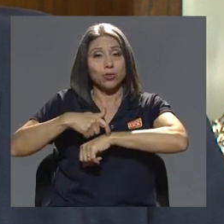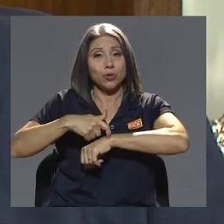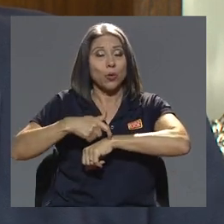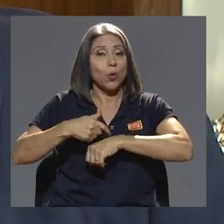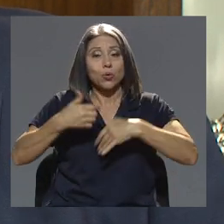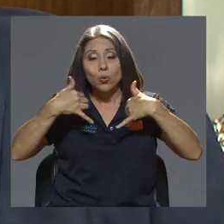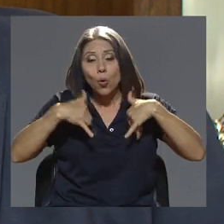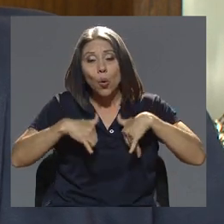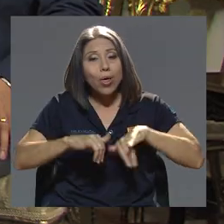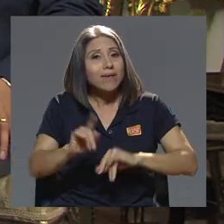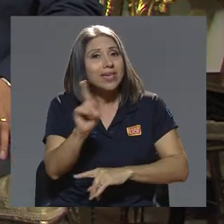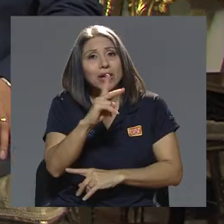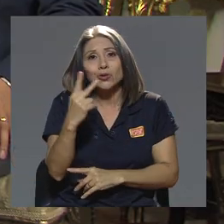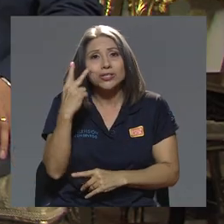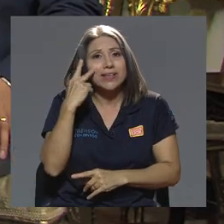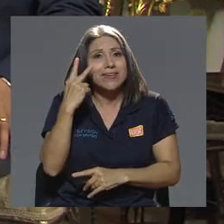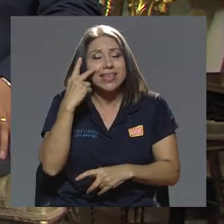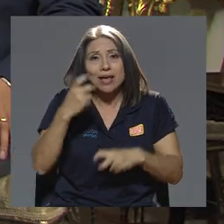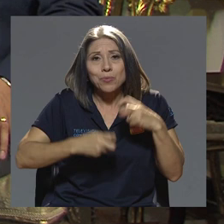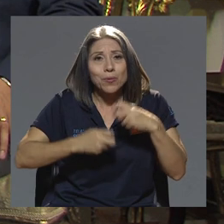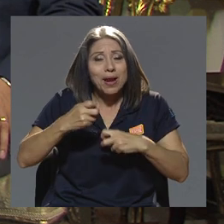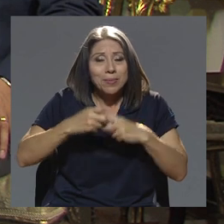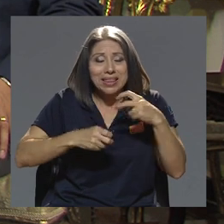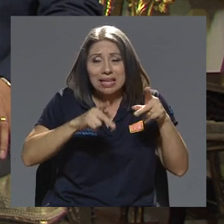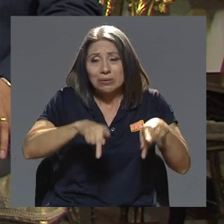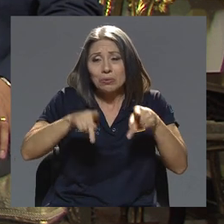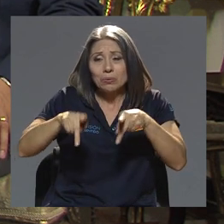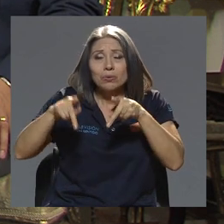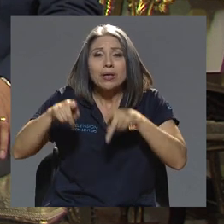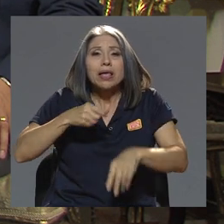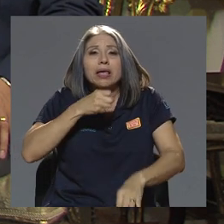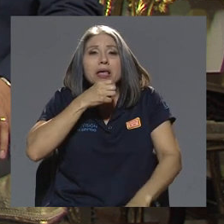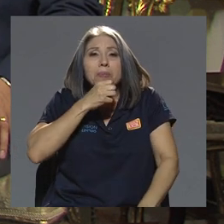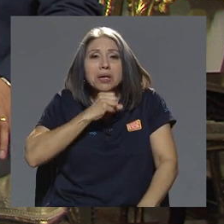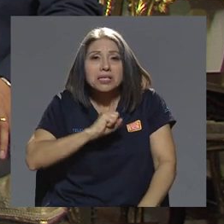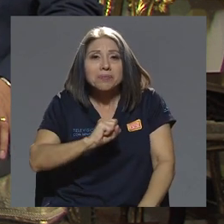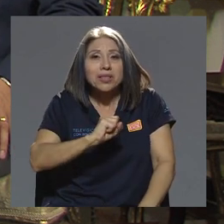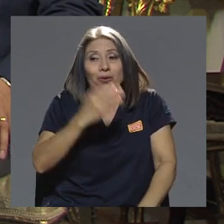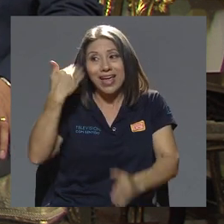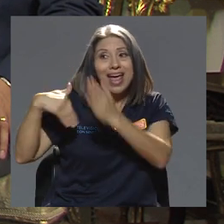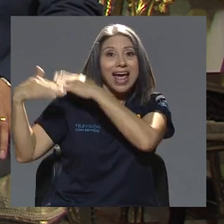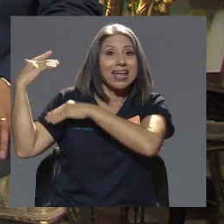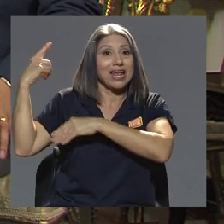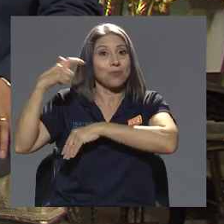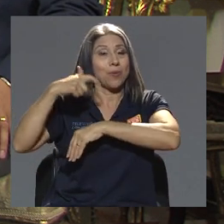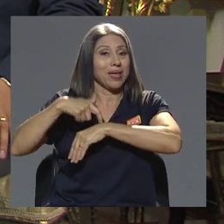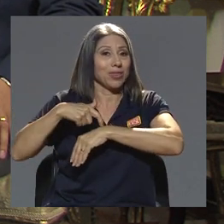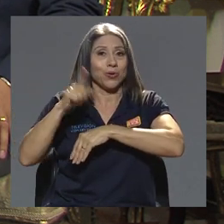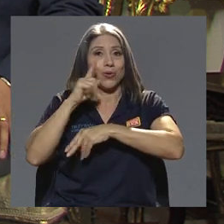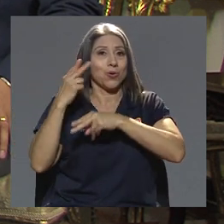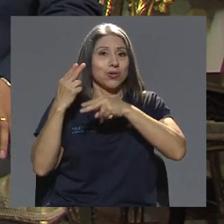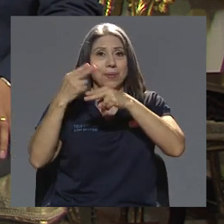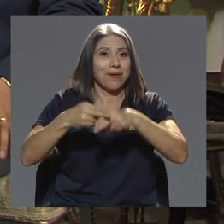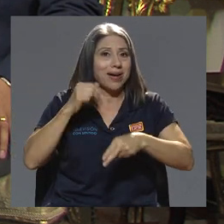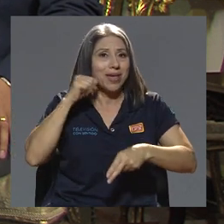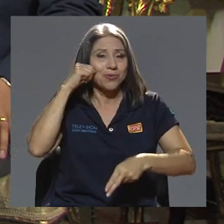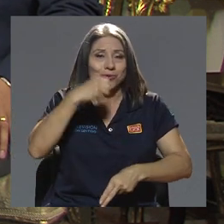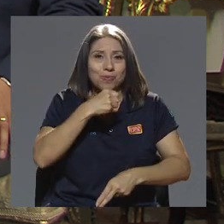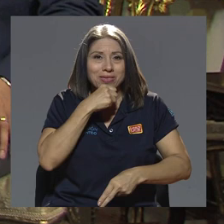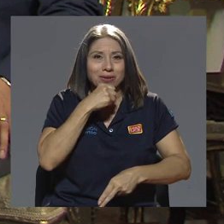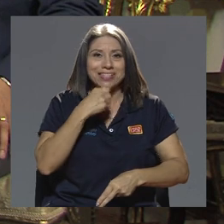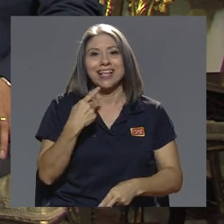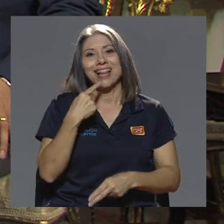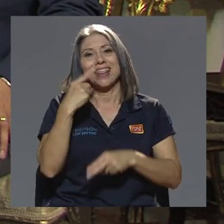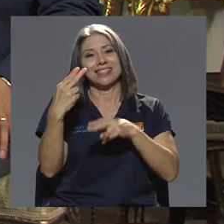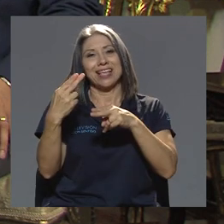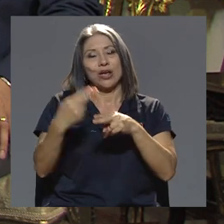el envejecimiento. Que en todo caso no lo llamaban todavía políticamente correcto, no les decían adultos mayores, le decían tercera edad. Usted se